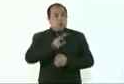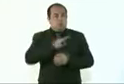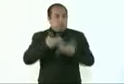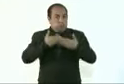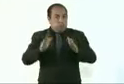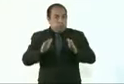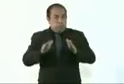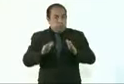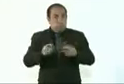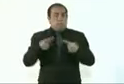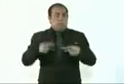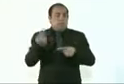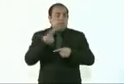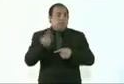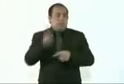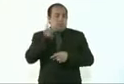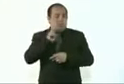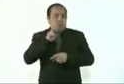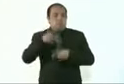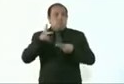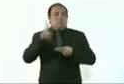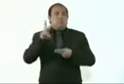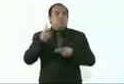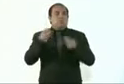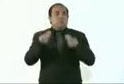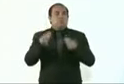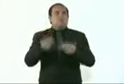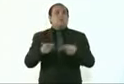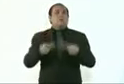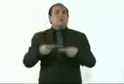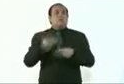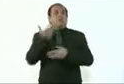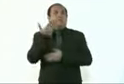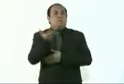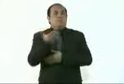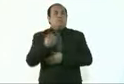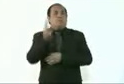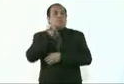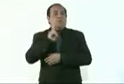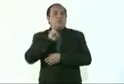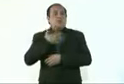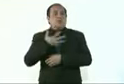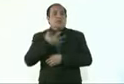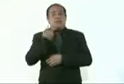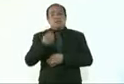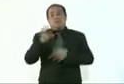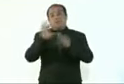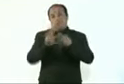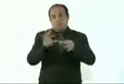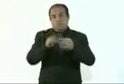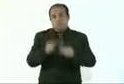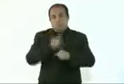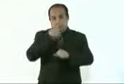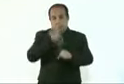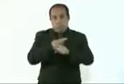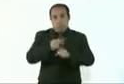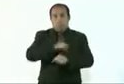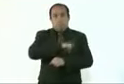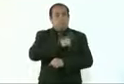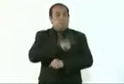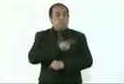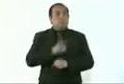así. Pero muchísima gente está pidiendo pruebas, entonces se está dando estas orientaciones por parte de la Secretaría de